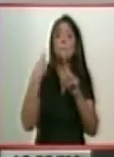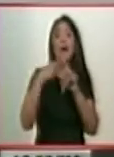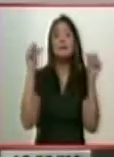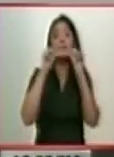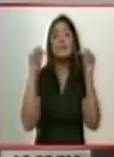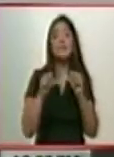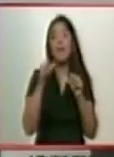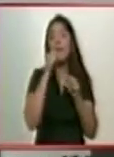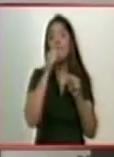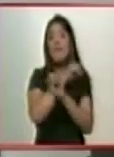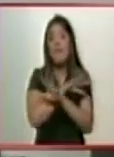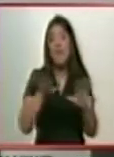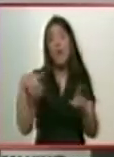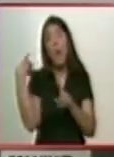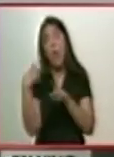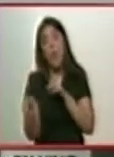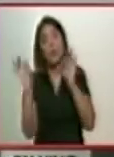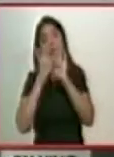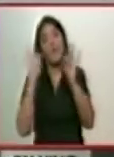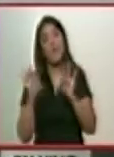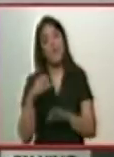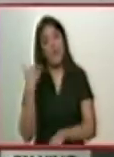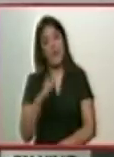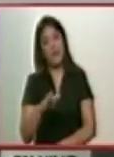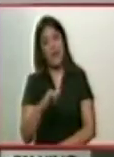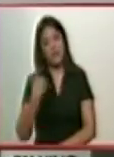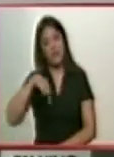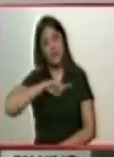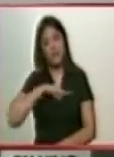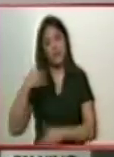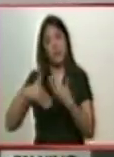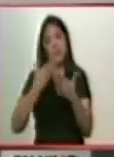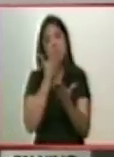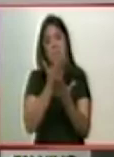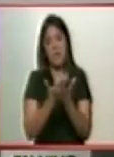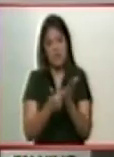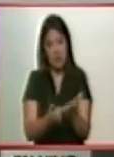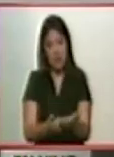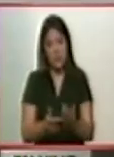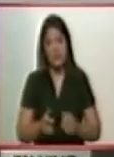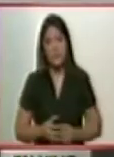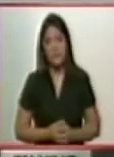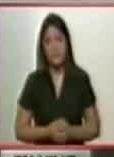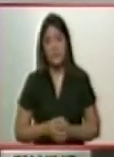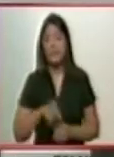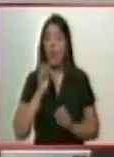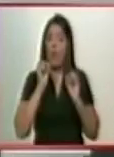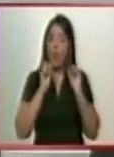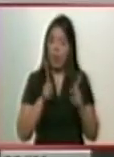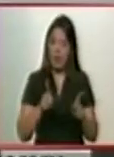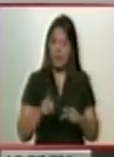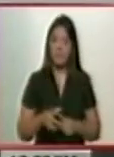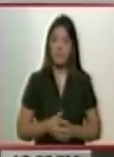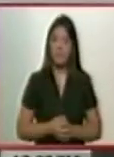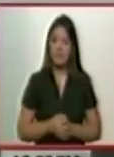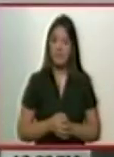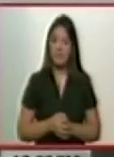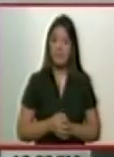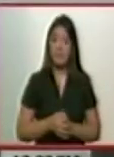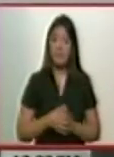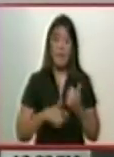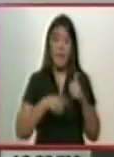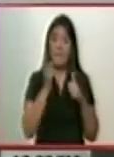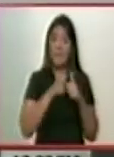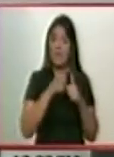que es la otra vértebra que tienen los que hemos venido planteando ahora bien las líneas centrales identidad